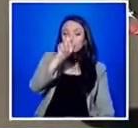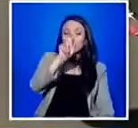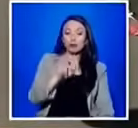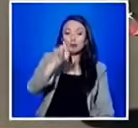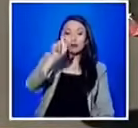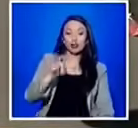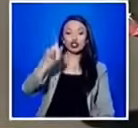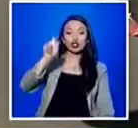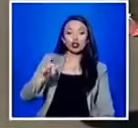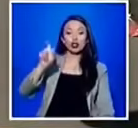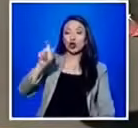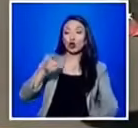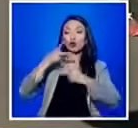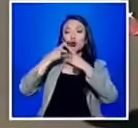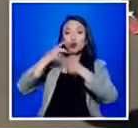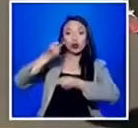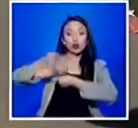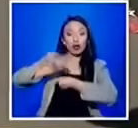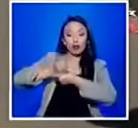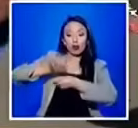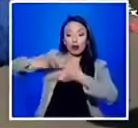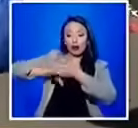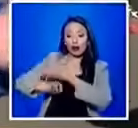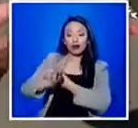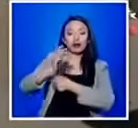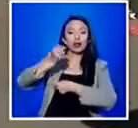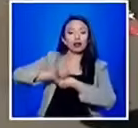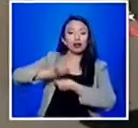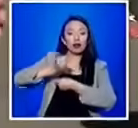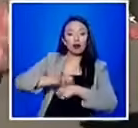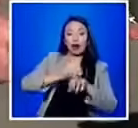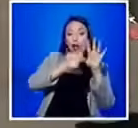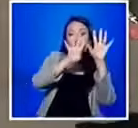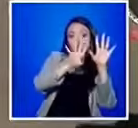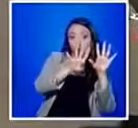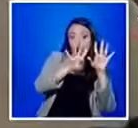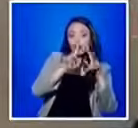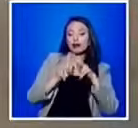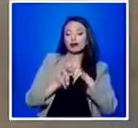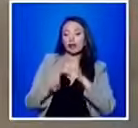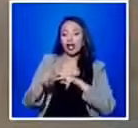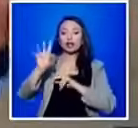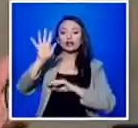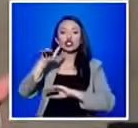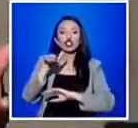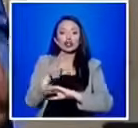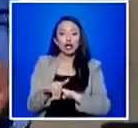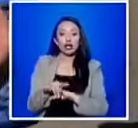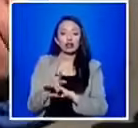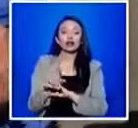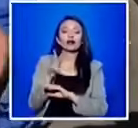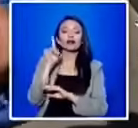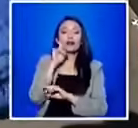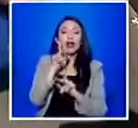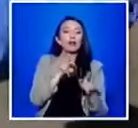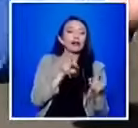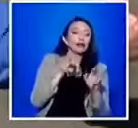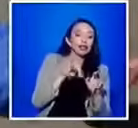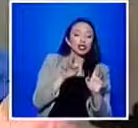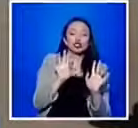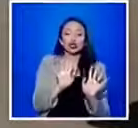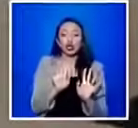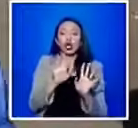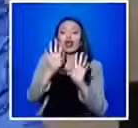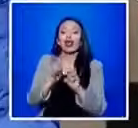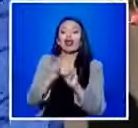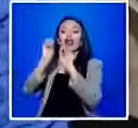públicos, ellos están ingresando a las 9 de la mañana y pues saliendo a las 5 de la tarde. Esto es para que ellos pues no puedan pedir permiso y puedan ir